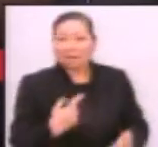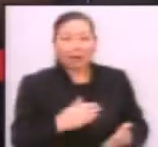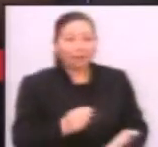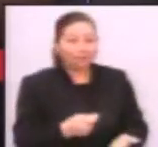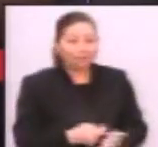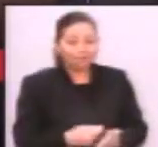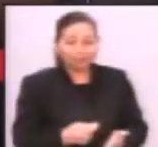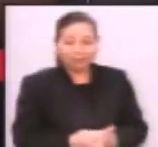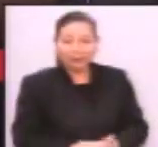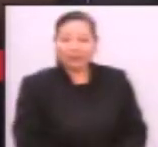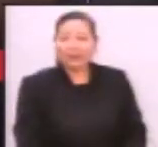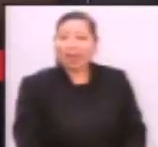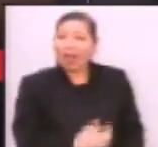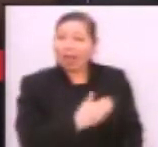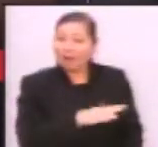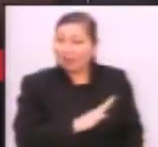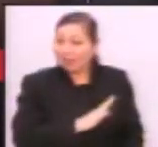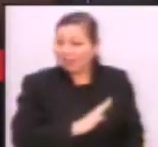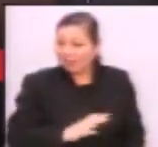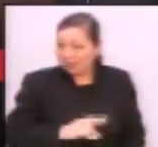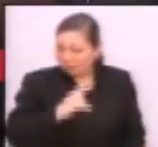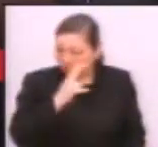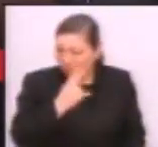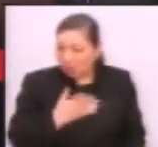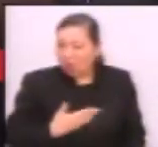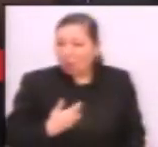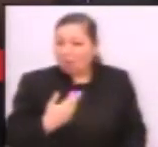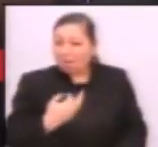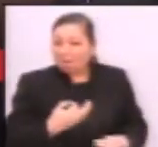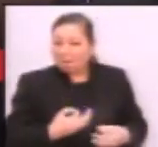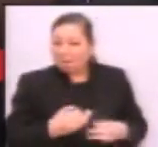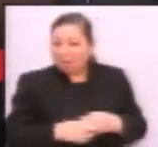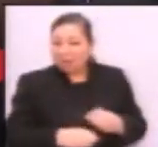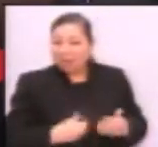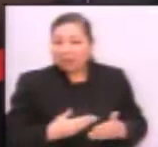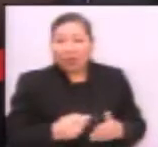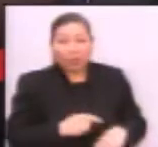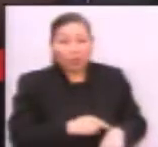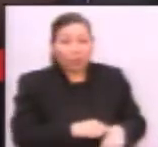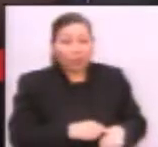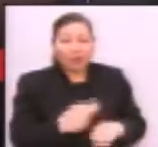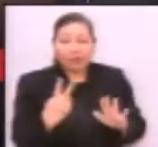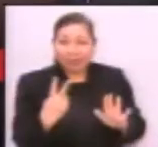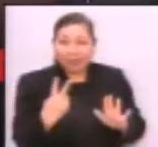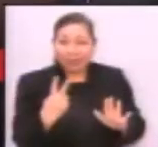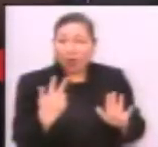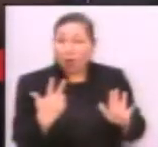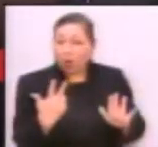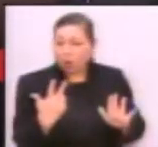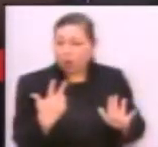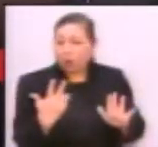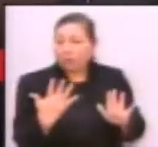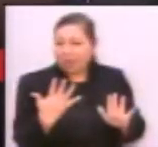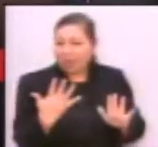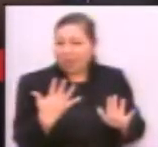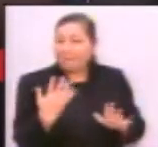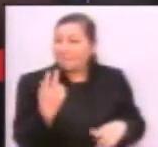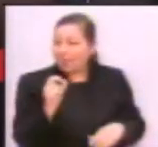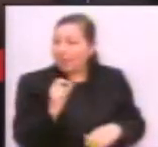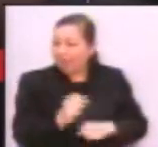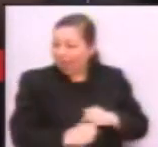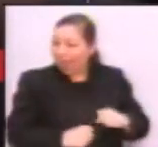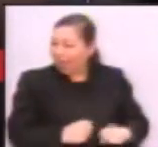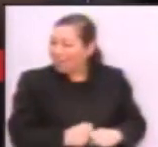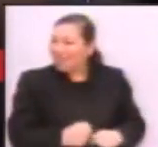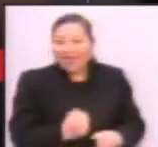la indemnización a favor del Estado peruano, en un país que los procesos duran 7 años, 8 años, 10 años,